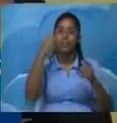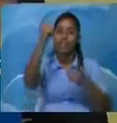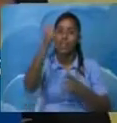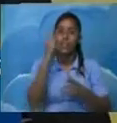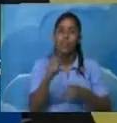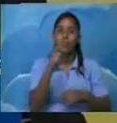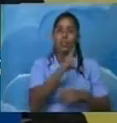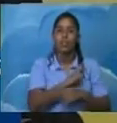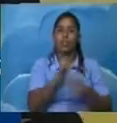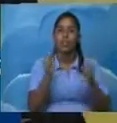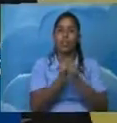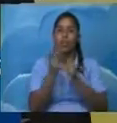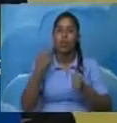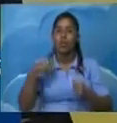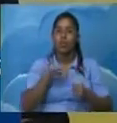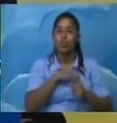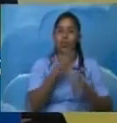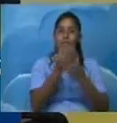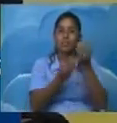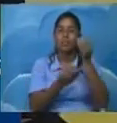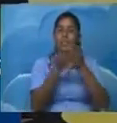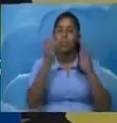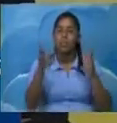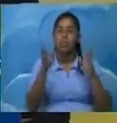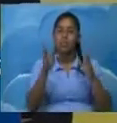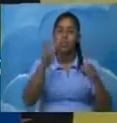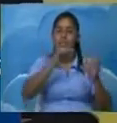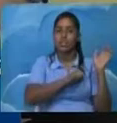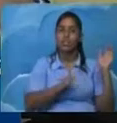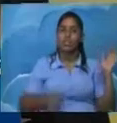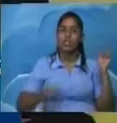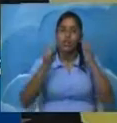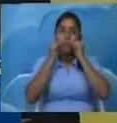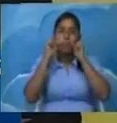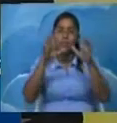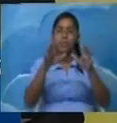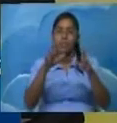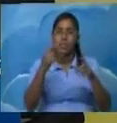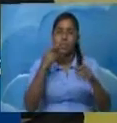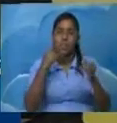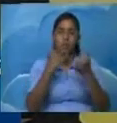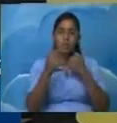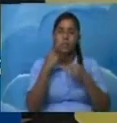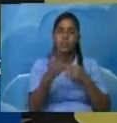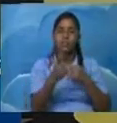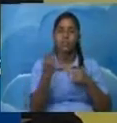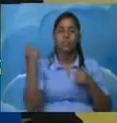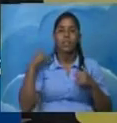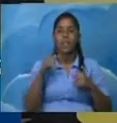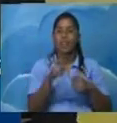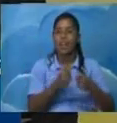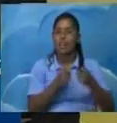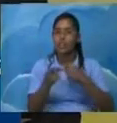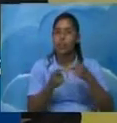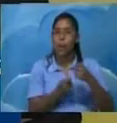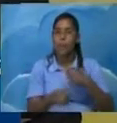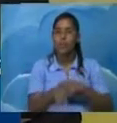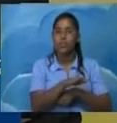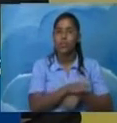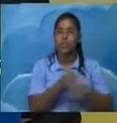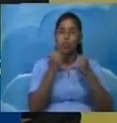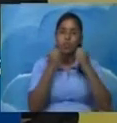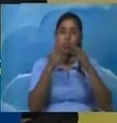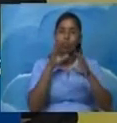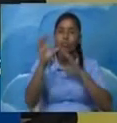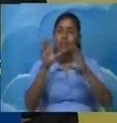con nuestras manos trabajamos y el Señor bendice y prospera. Dice, termina diciendo, tendrás dominio sobre muchas